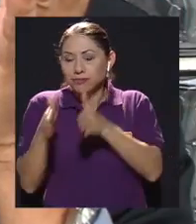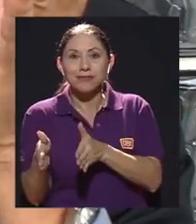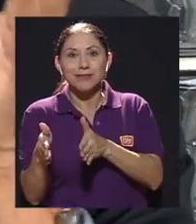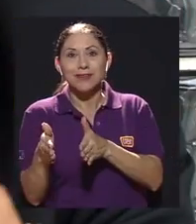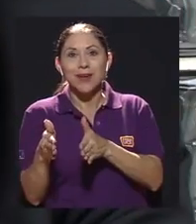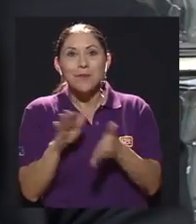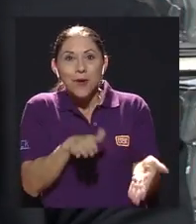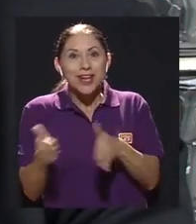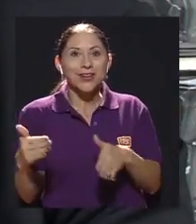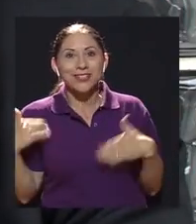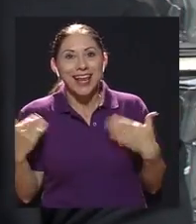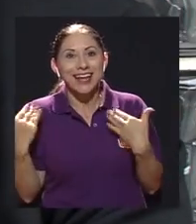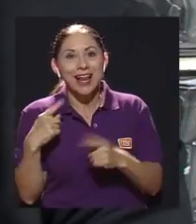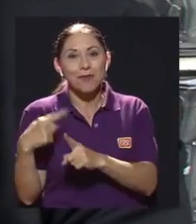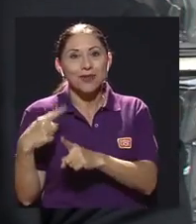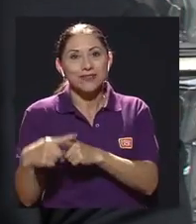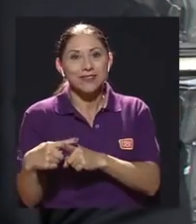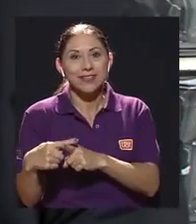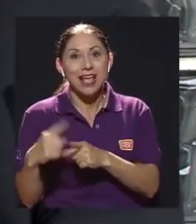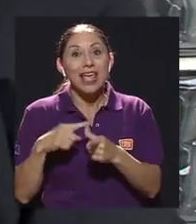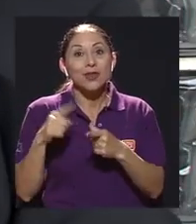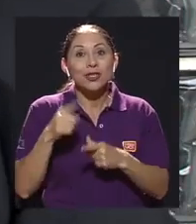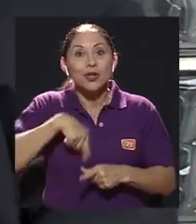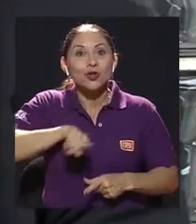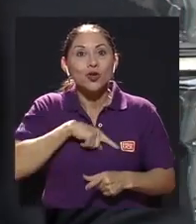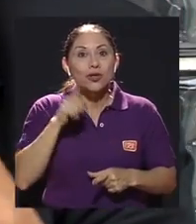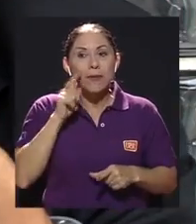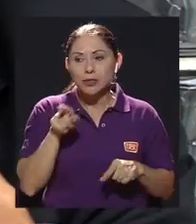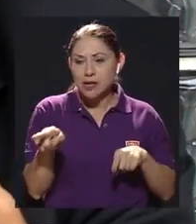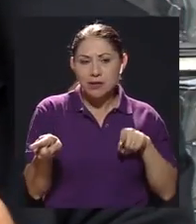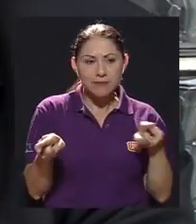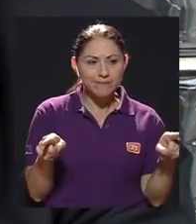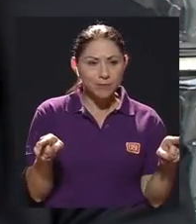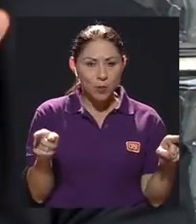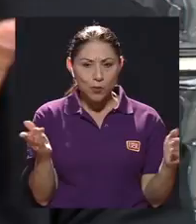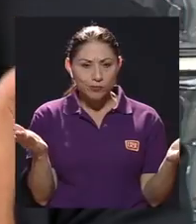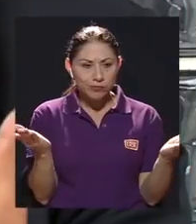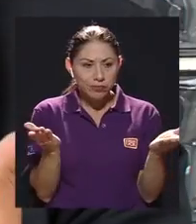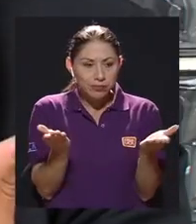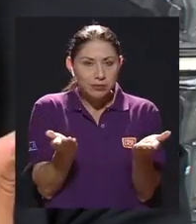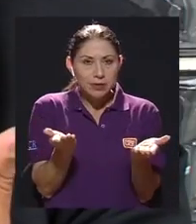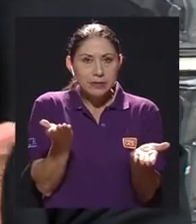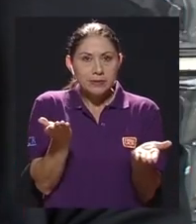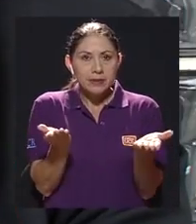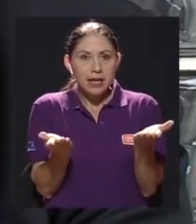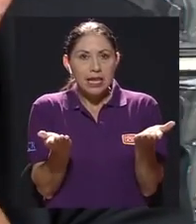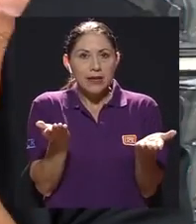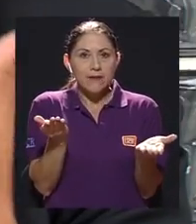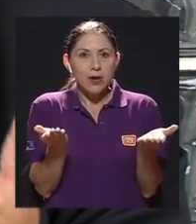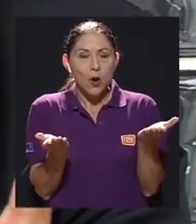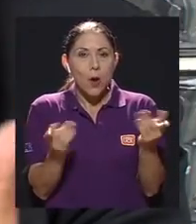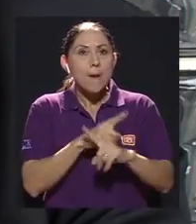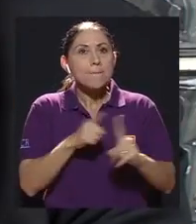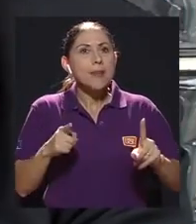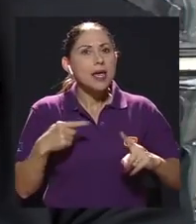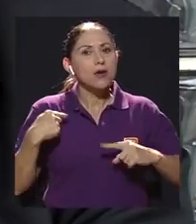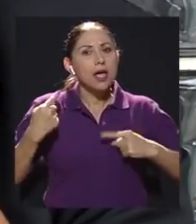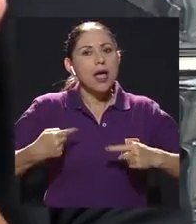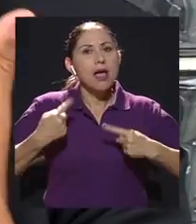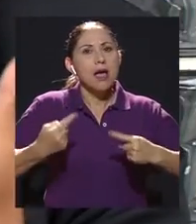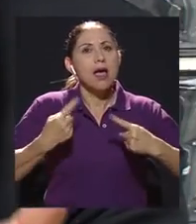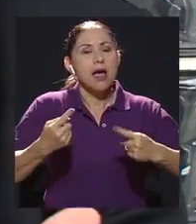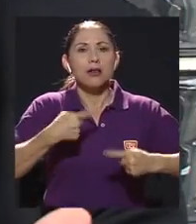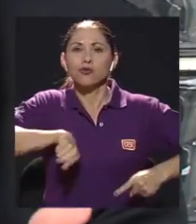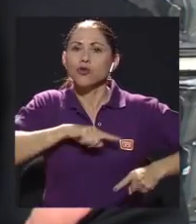¿sí? Lo que tenemos que luchar es por encontrar esos puntos de equilibrio, pero que nos invitan constantemente a estar movilizándonos, a